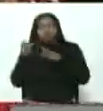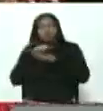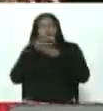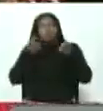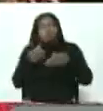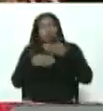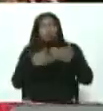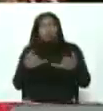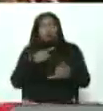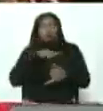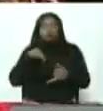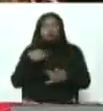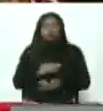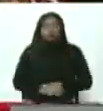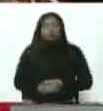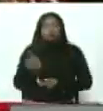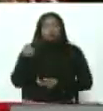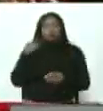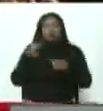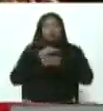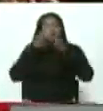Vamos a tener